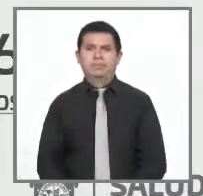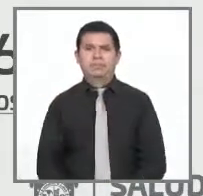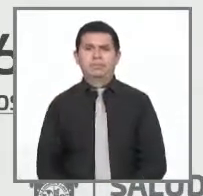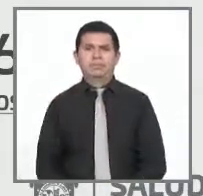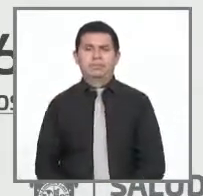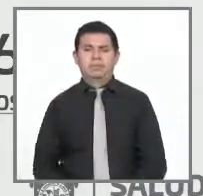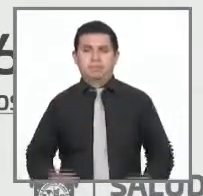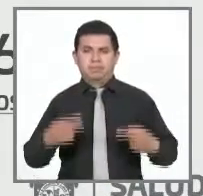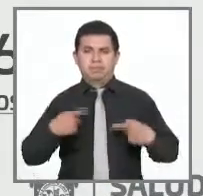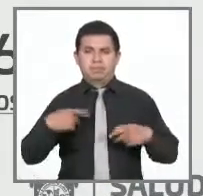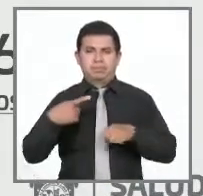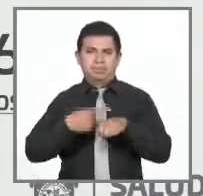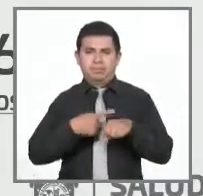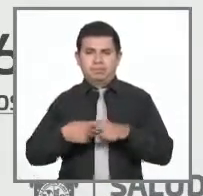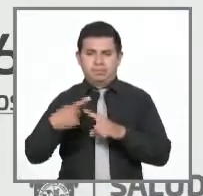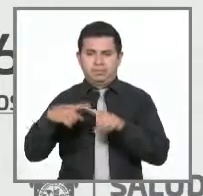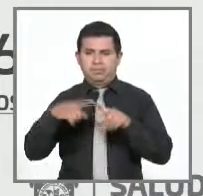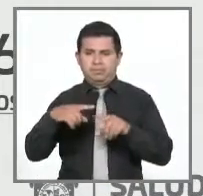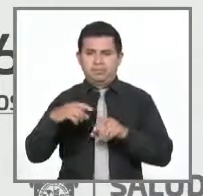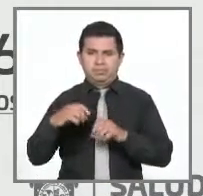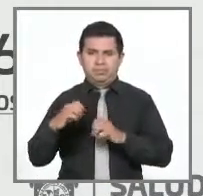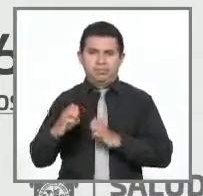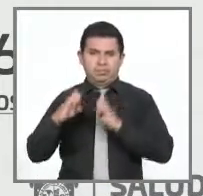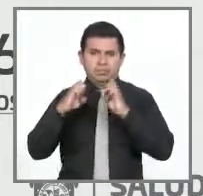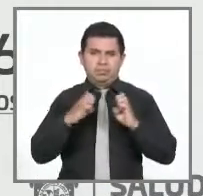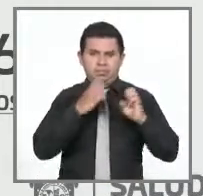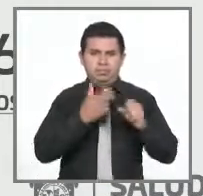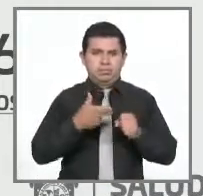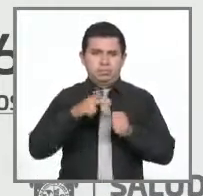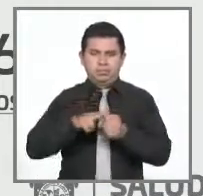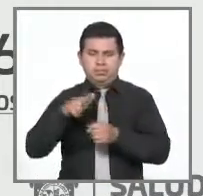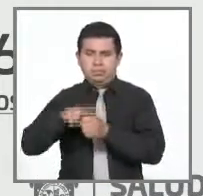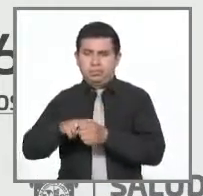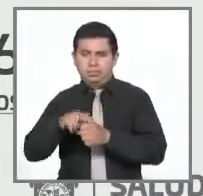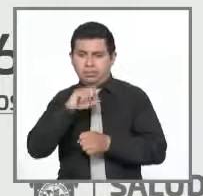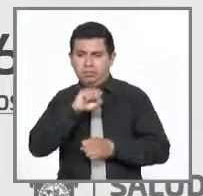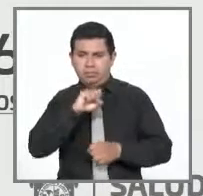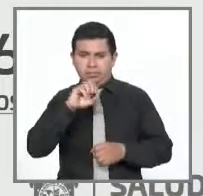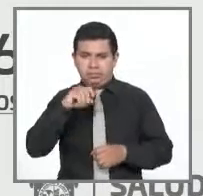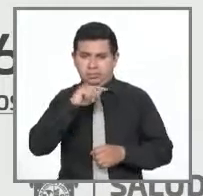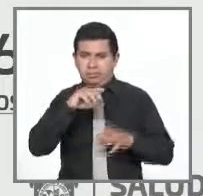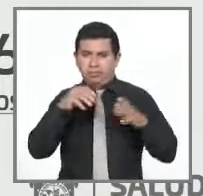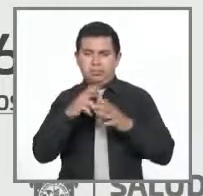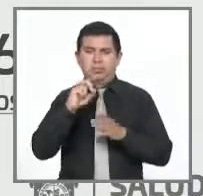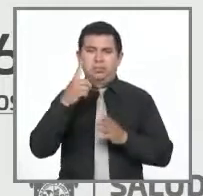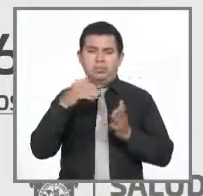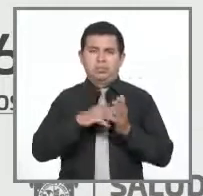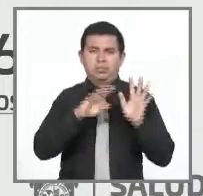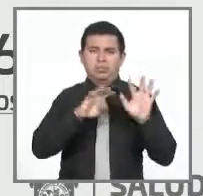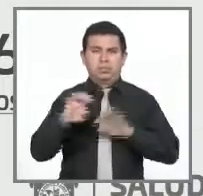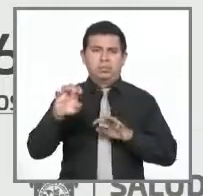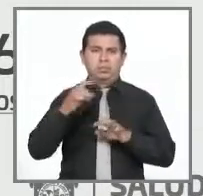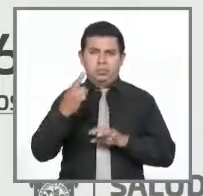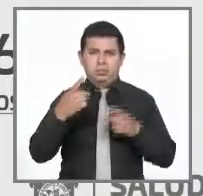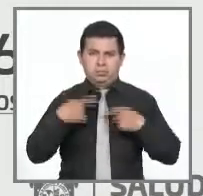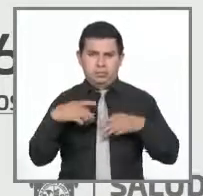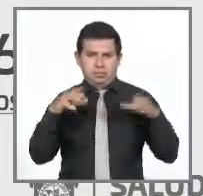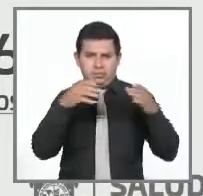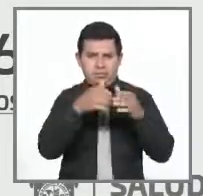casos confirmados por institución servicios de salud de oaxaca 31.901